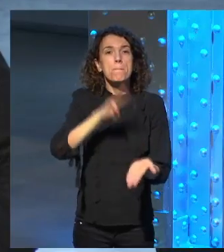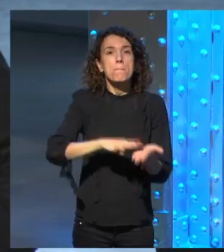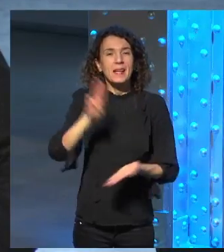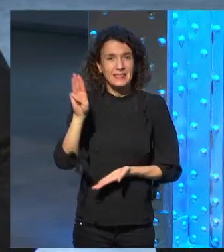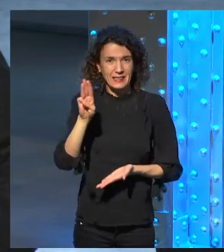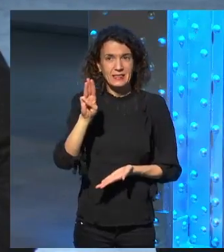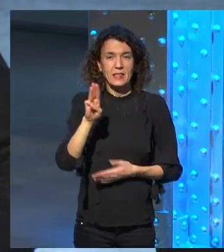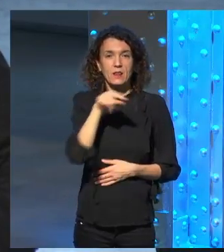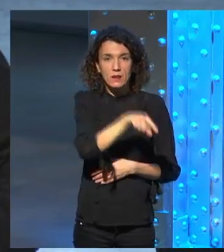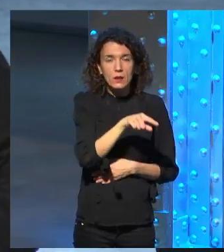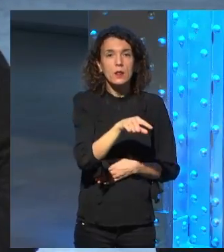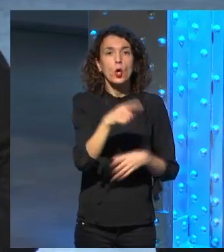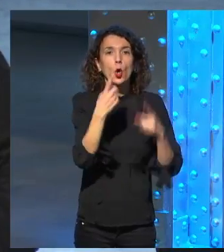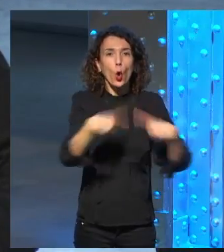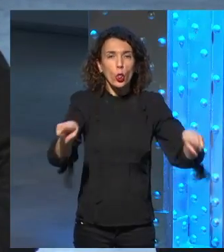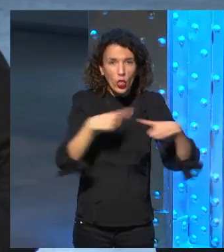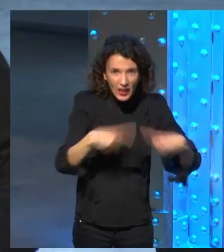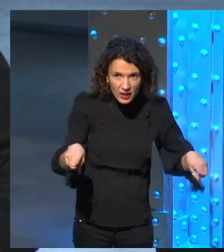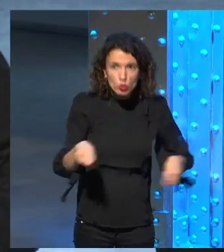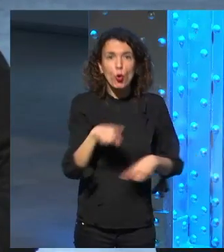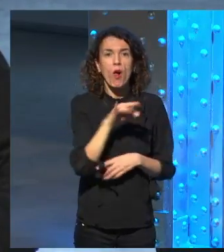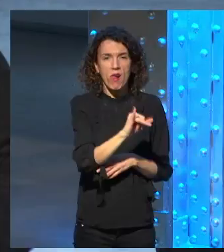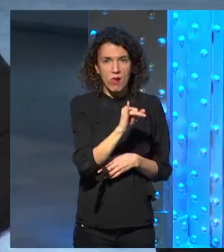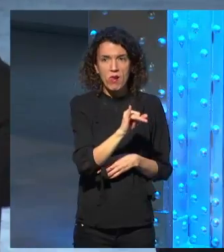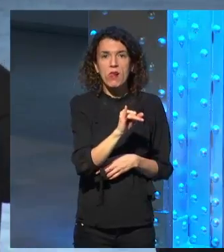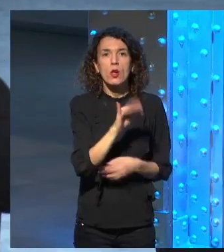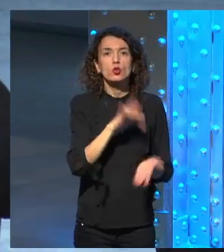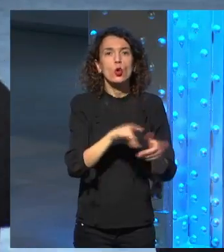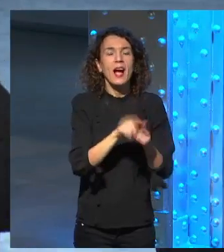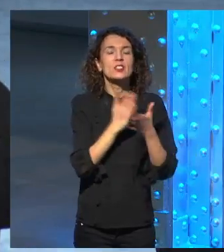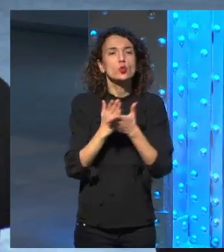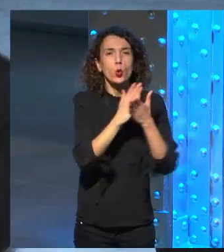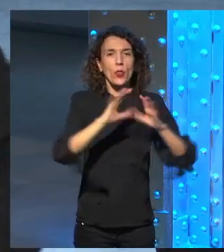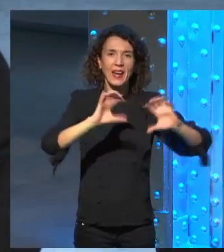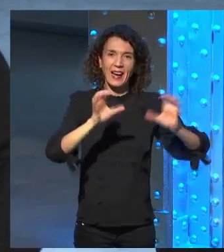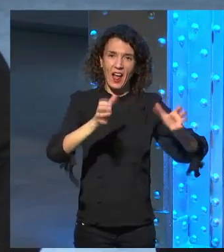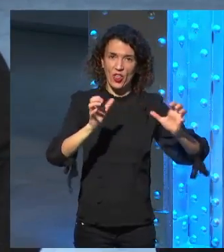Philharmonic. Era un concierto en un estudio de radio,